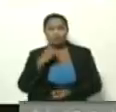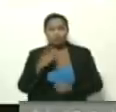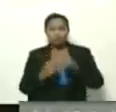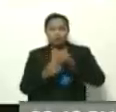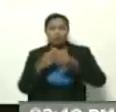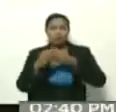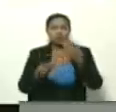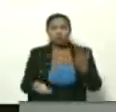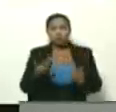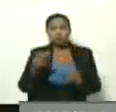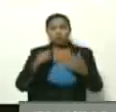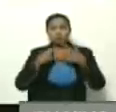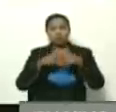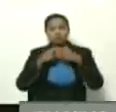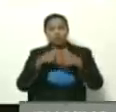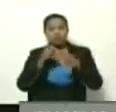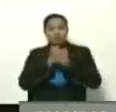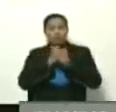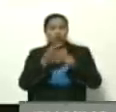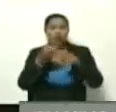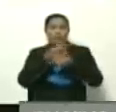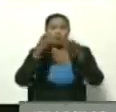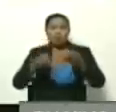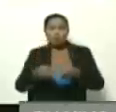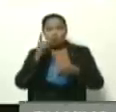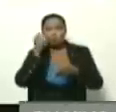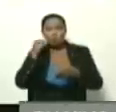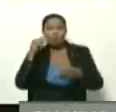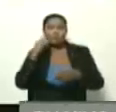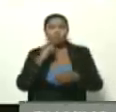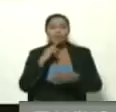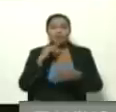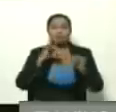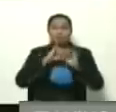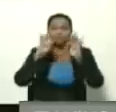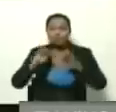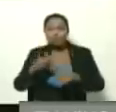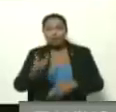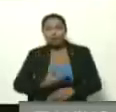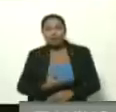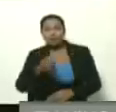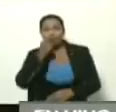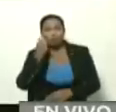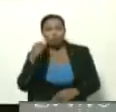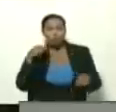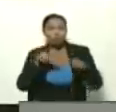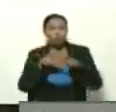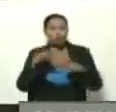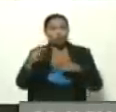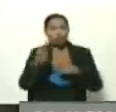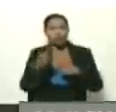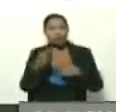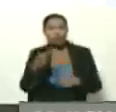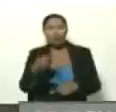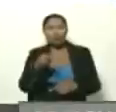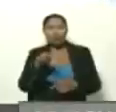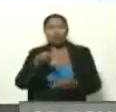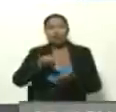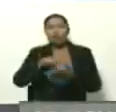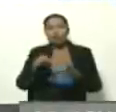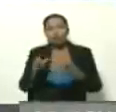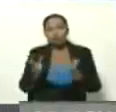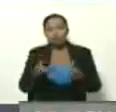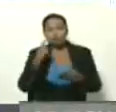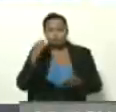un importante taller de trabajo con los gobernadores y gobernadoras bolivarianas, así como con los alcaldes y alcaldesas de las principales capitales del país.